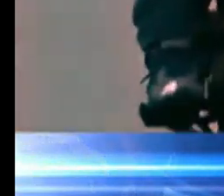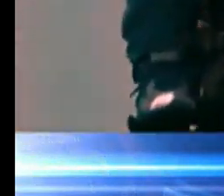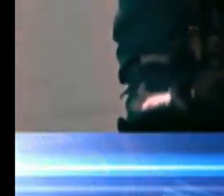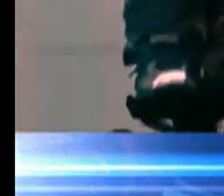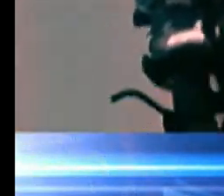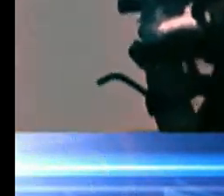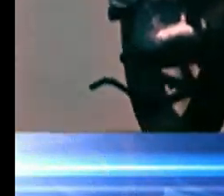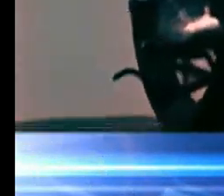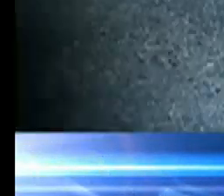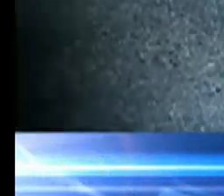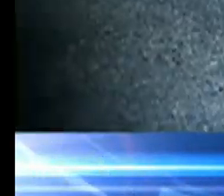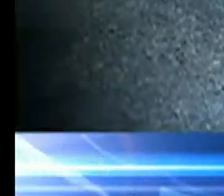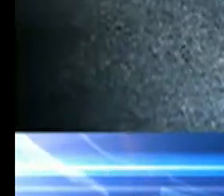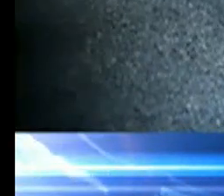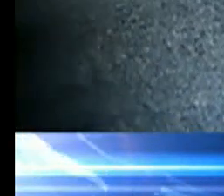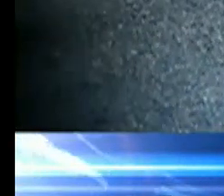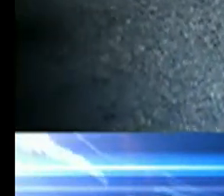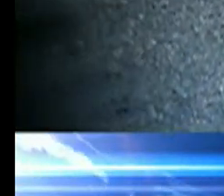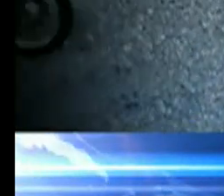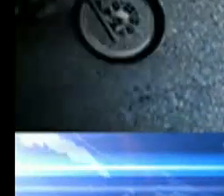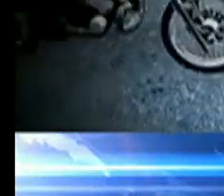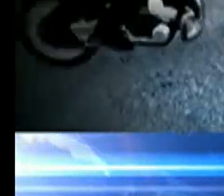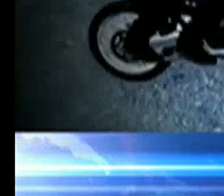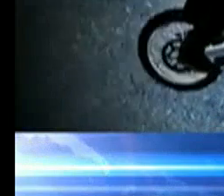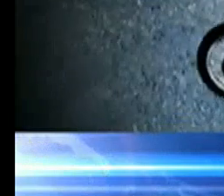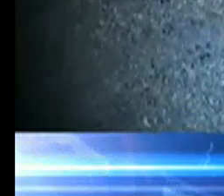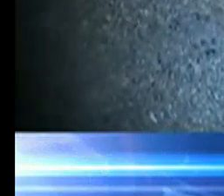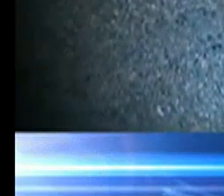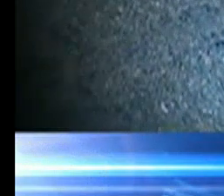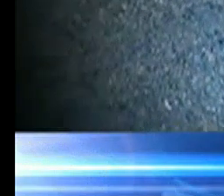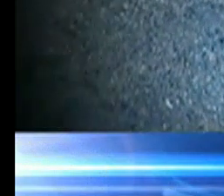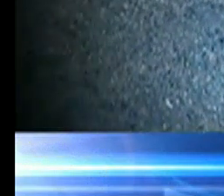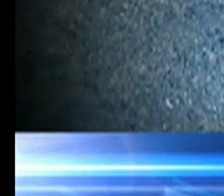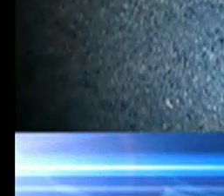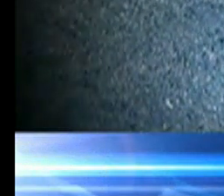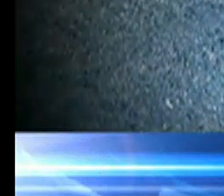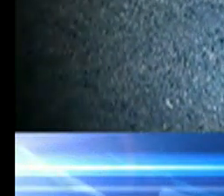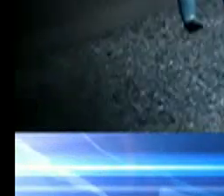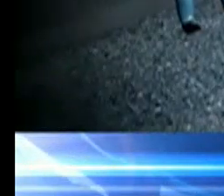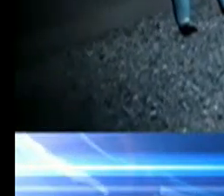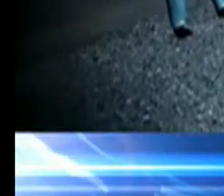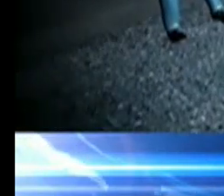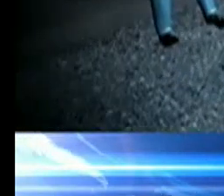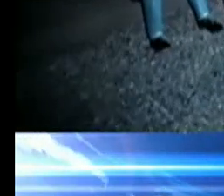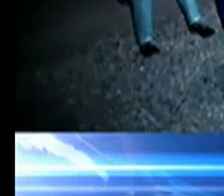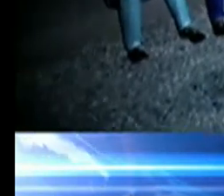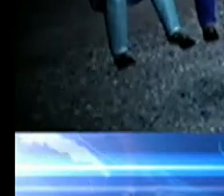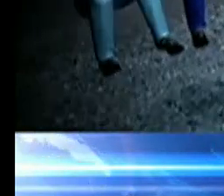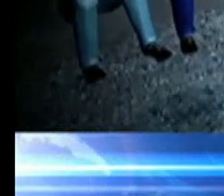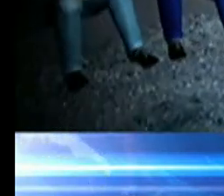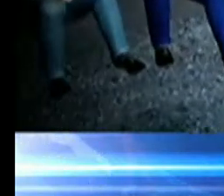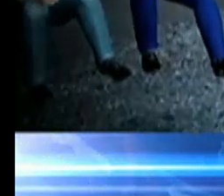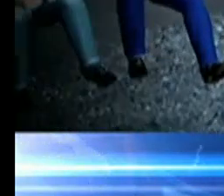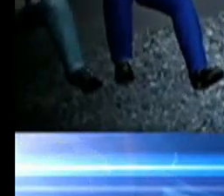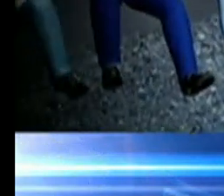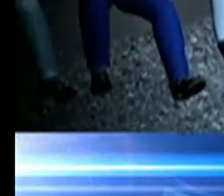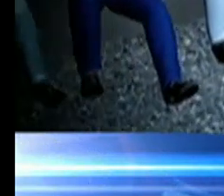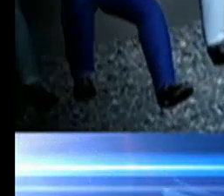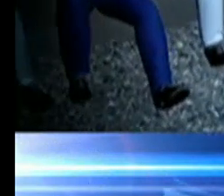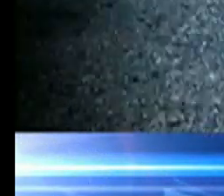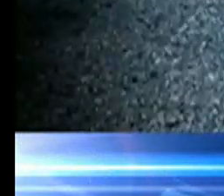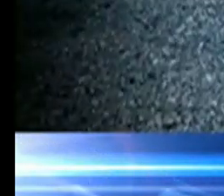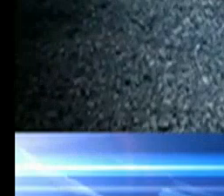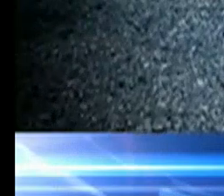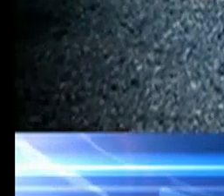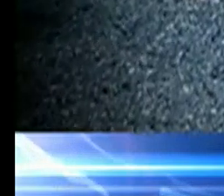Continúan las investigaciones del asesinato de un joven en la 27 y Cuenca, suroeste de Guayaquil. La policía cree